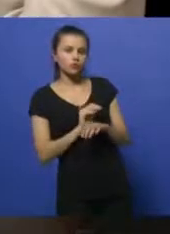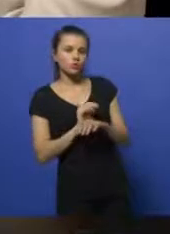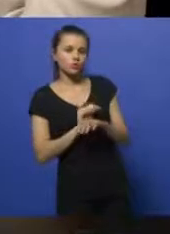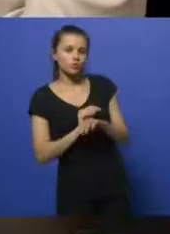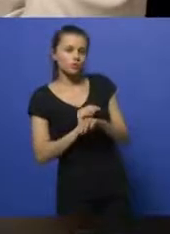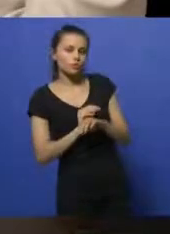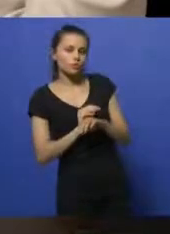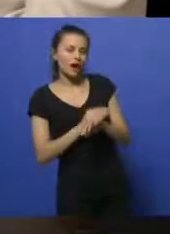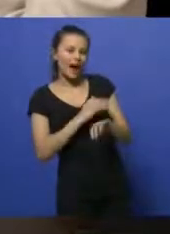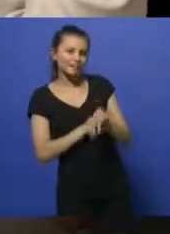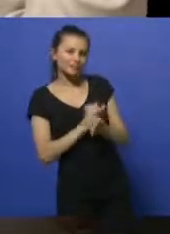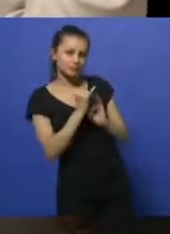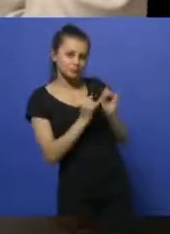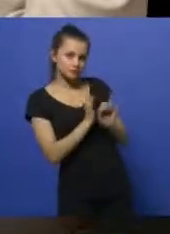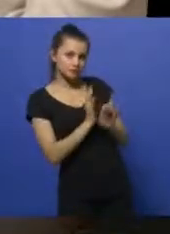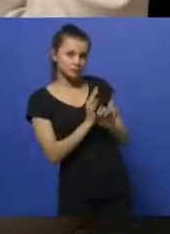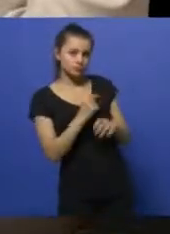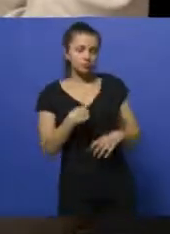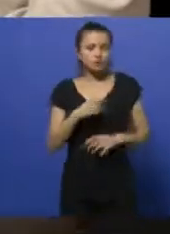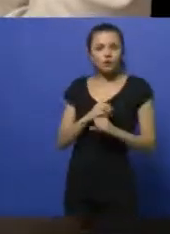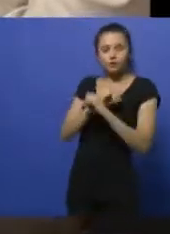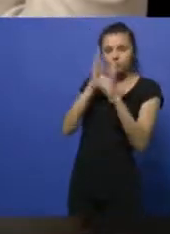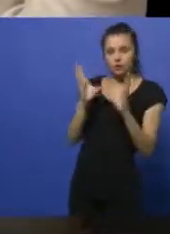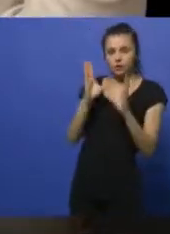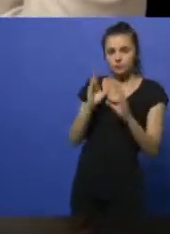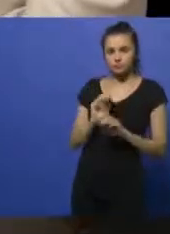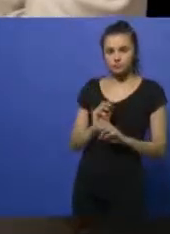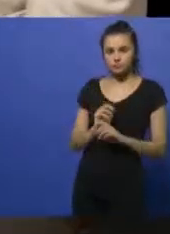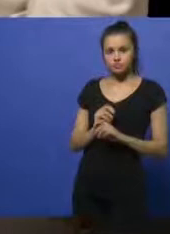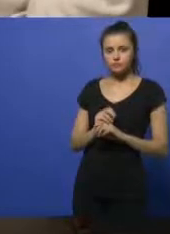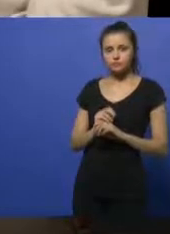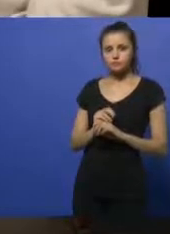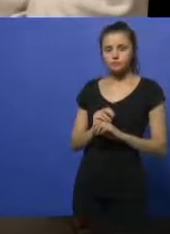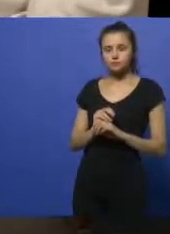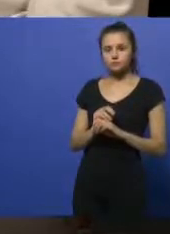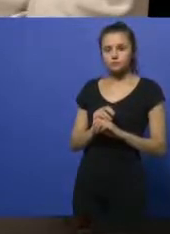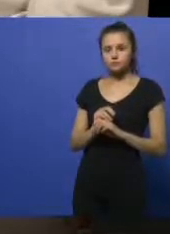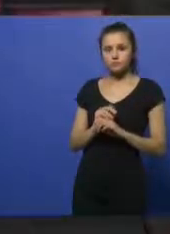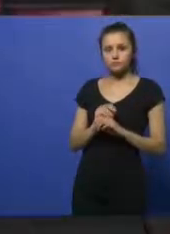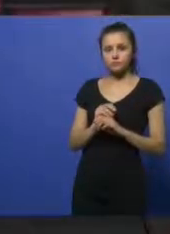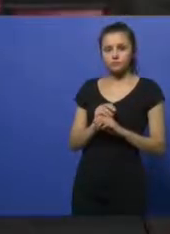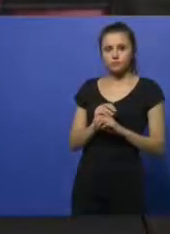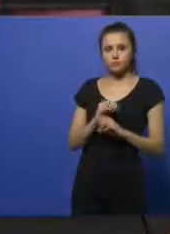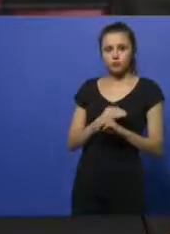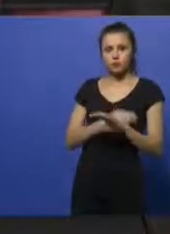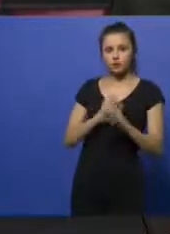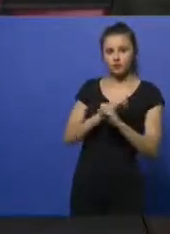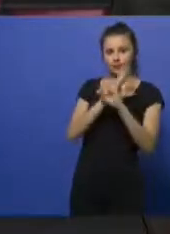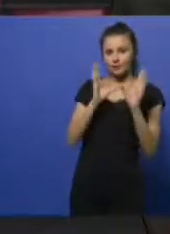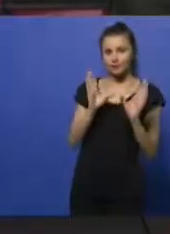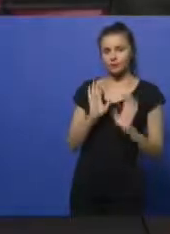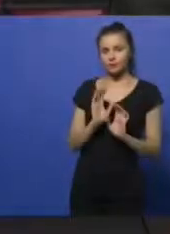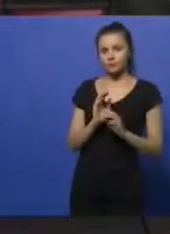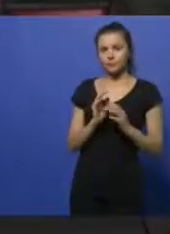así? Mira, yo lo aclaré en varios medios de prensa, porque digo, hay que ser realista y hablar